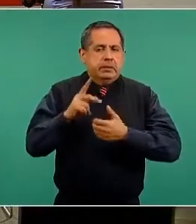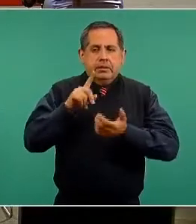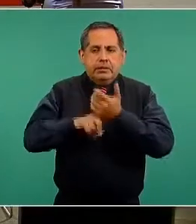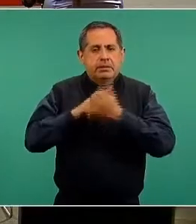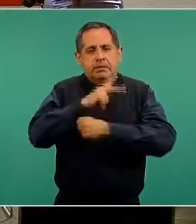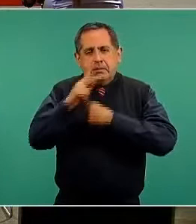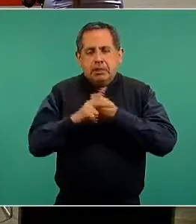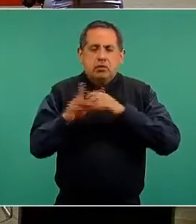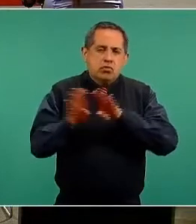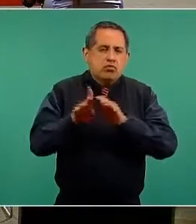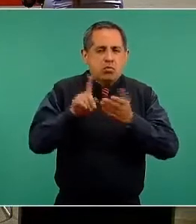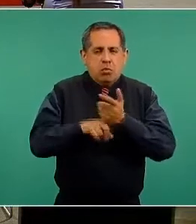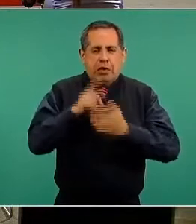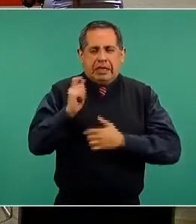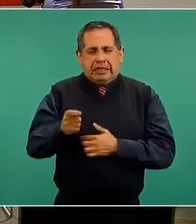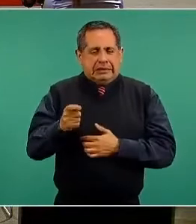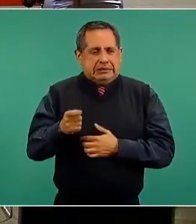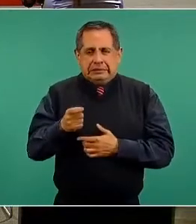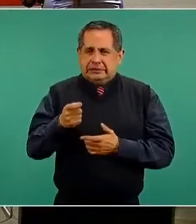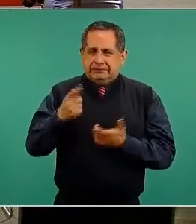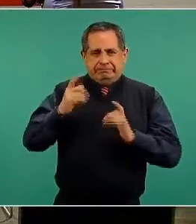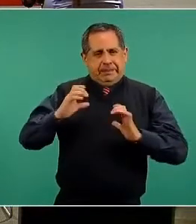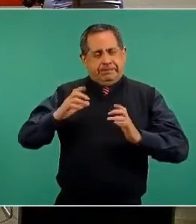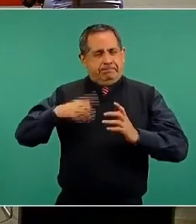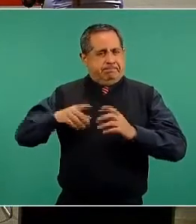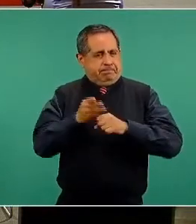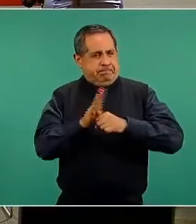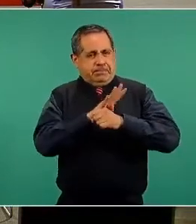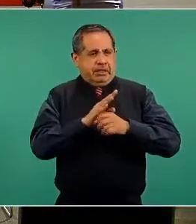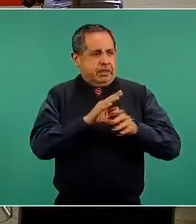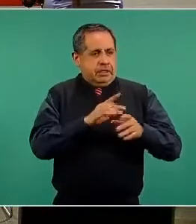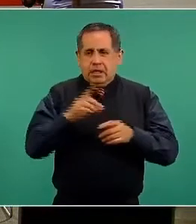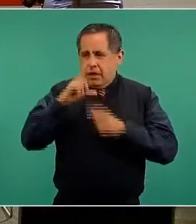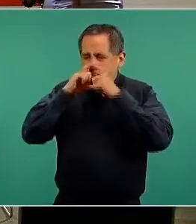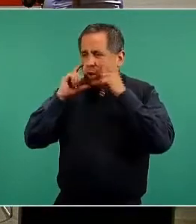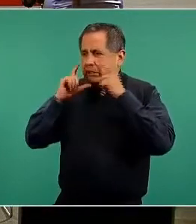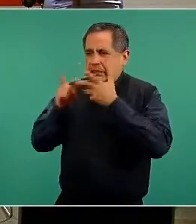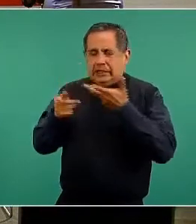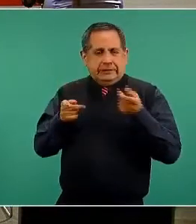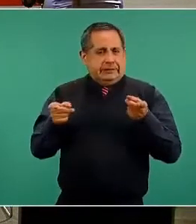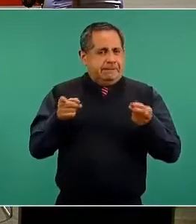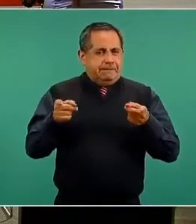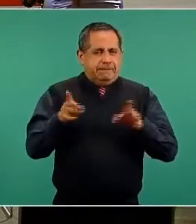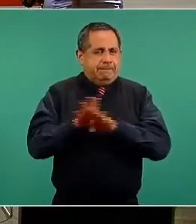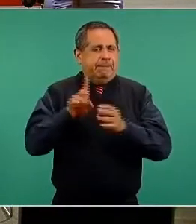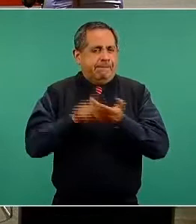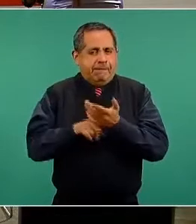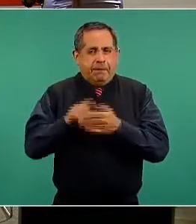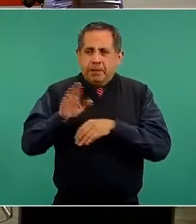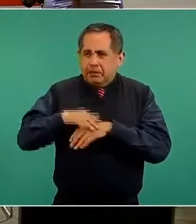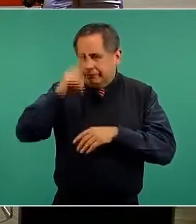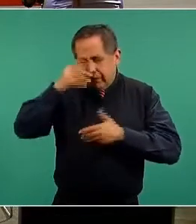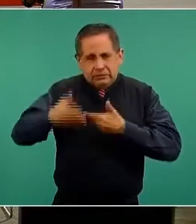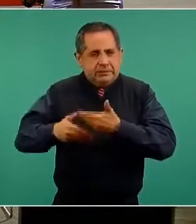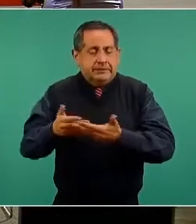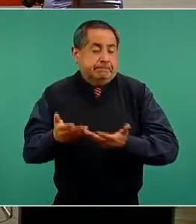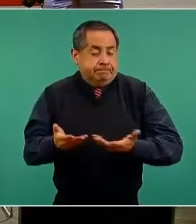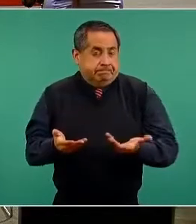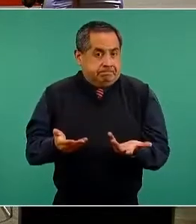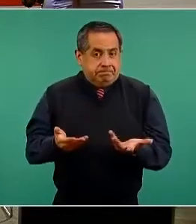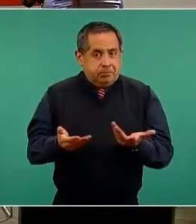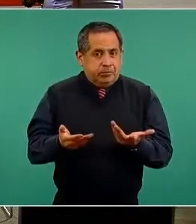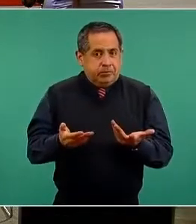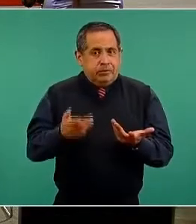modelos de manejo epidemiológico de la influenza que pudieran tener mayor viabilidad en la medida en que no